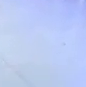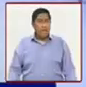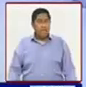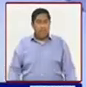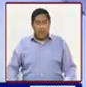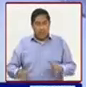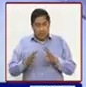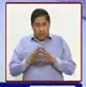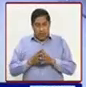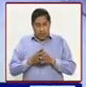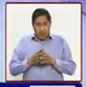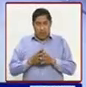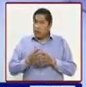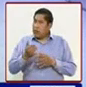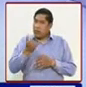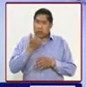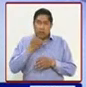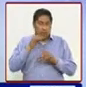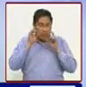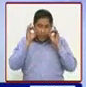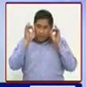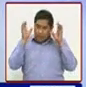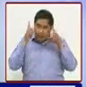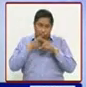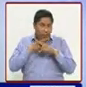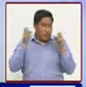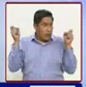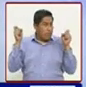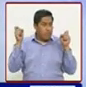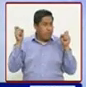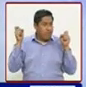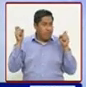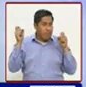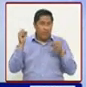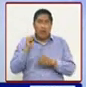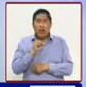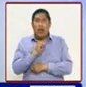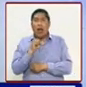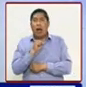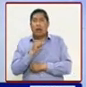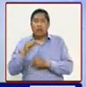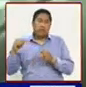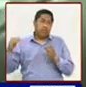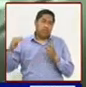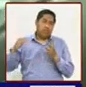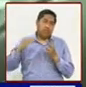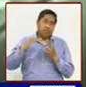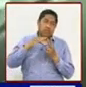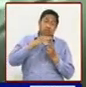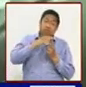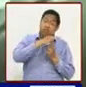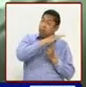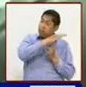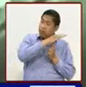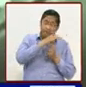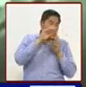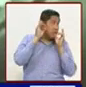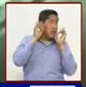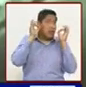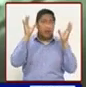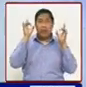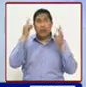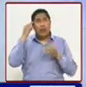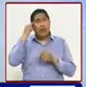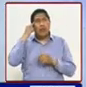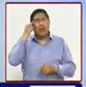Exactamente al ver las imágenes de ese horroroso accidente, digo realmente, y esto entre comillas, porque ha sido terrible, sí.